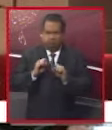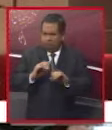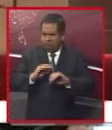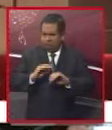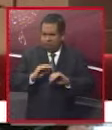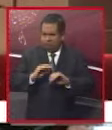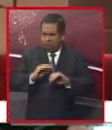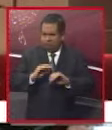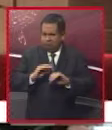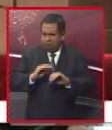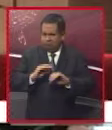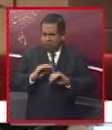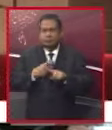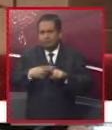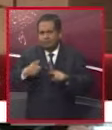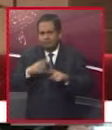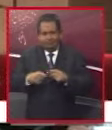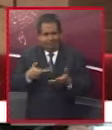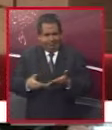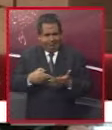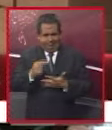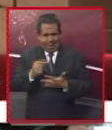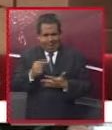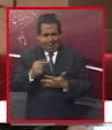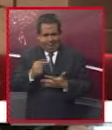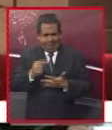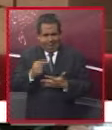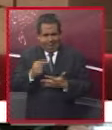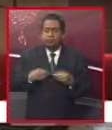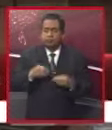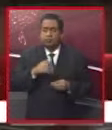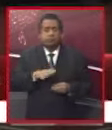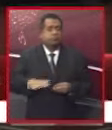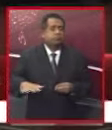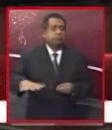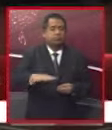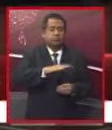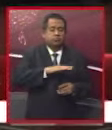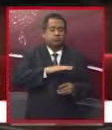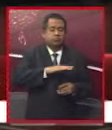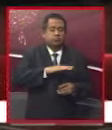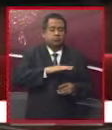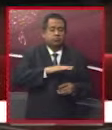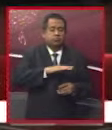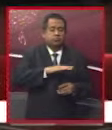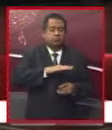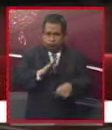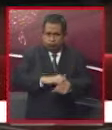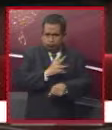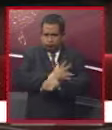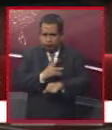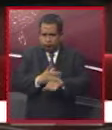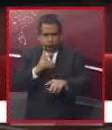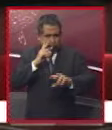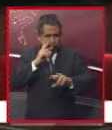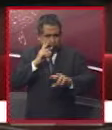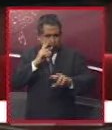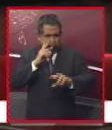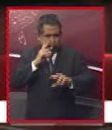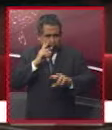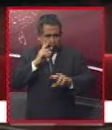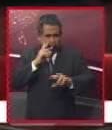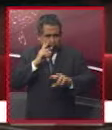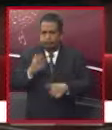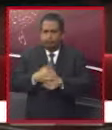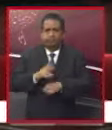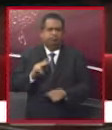fomentará, sin duda, en las actuales condiciones que viven algunas partes del país, la transparencia en cada